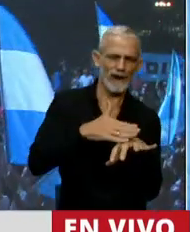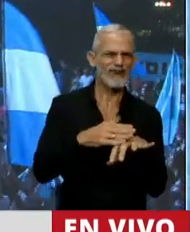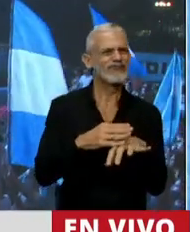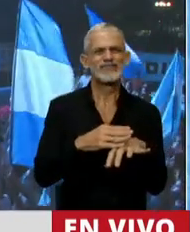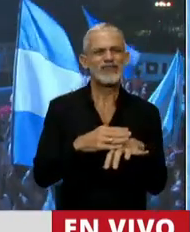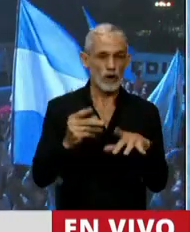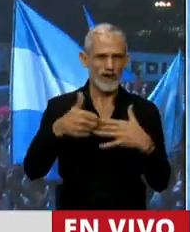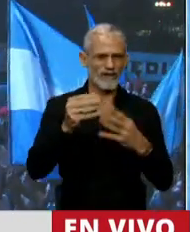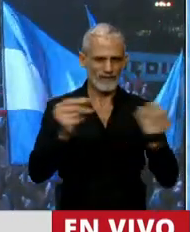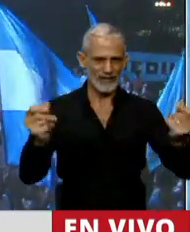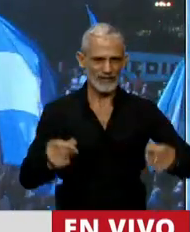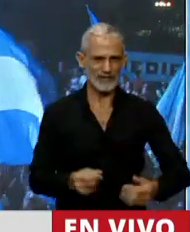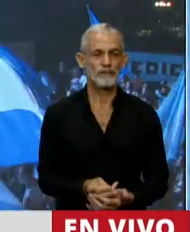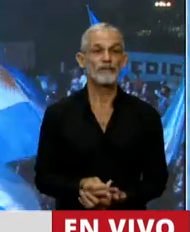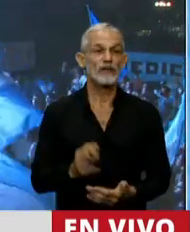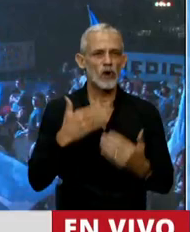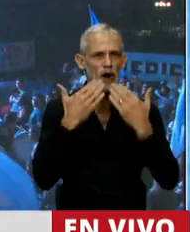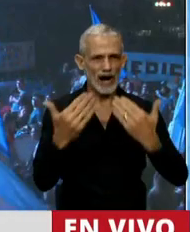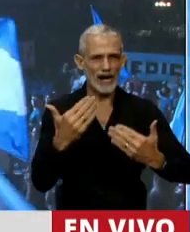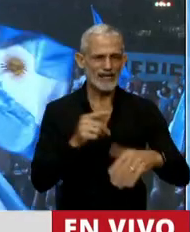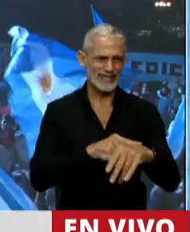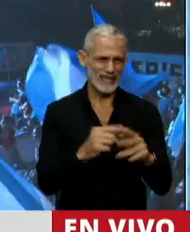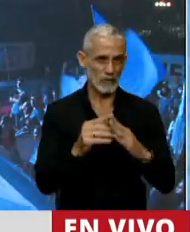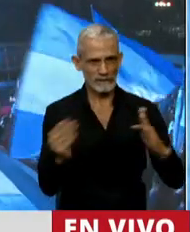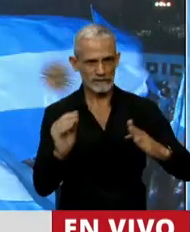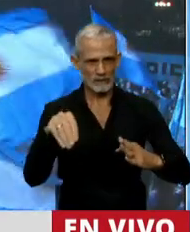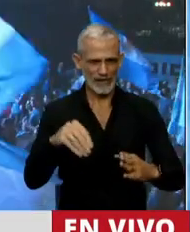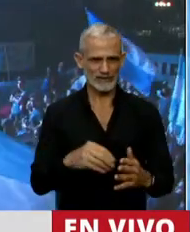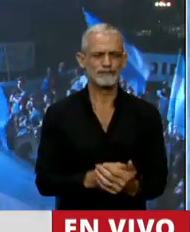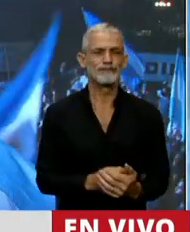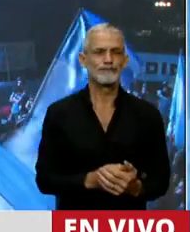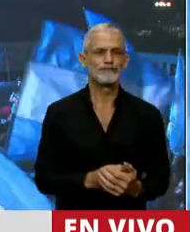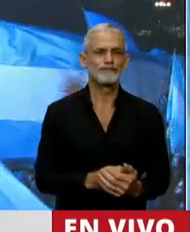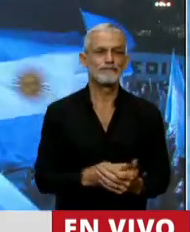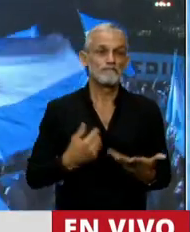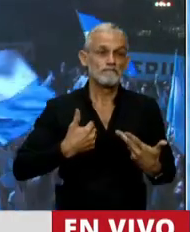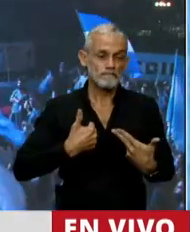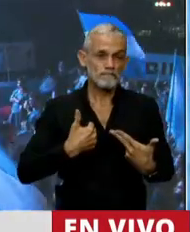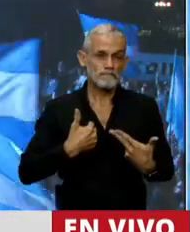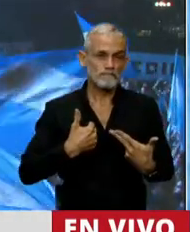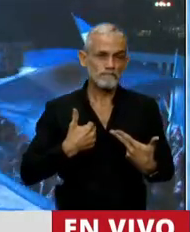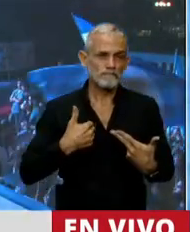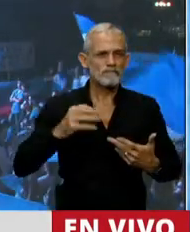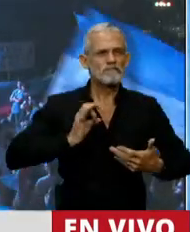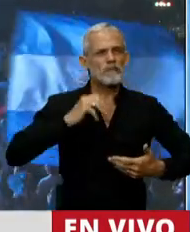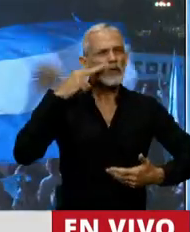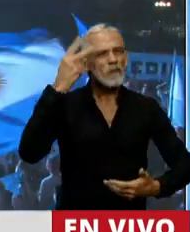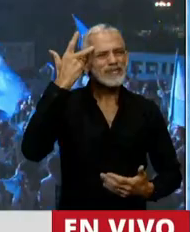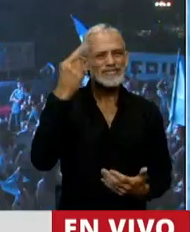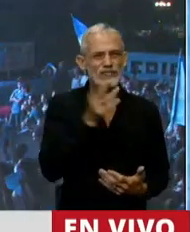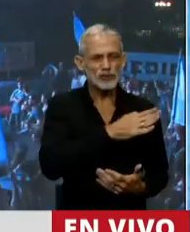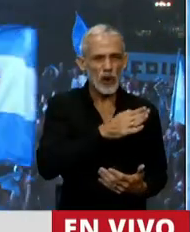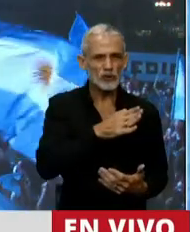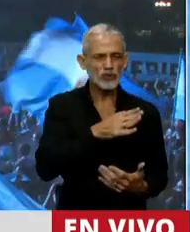para finalizar, señor presidente, que le agradezco, yo veía en el 2018,